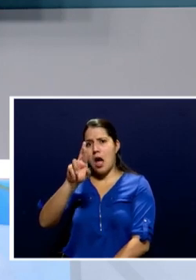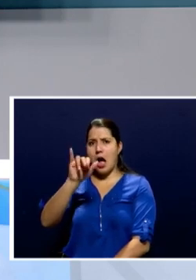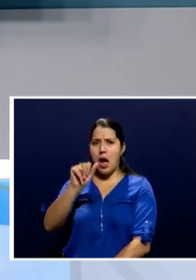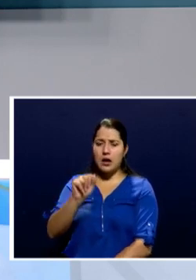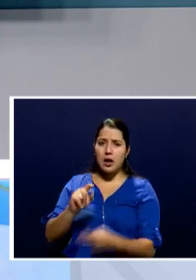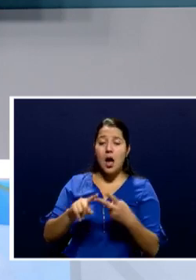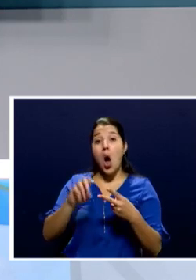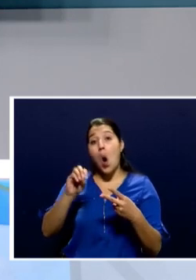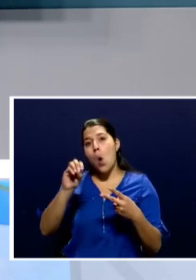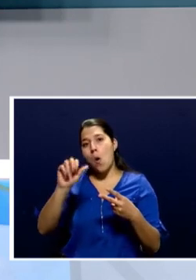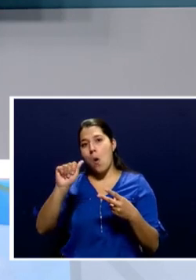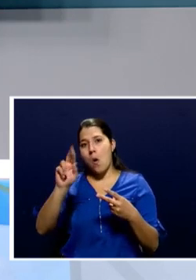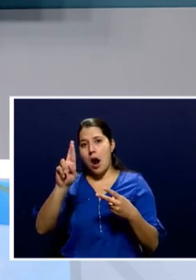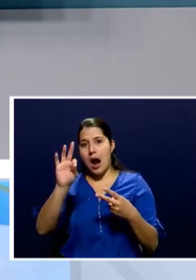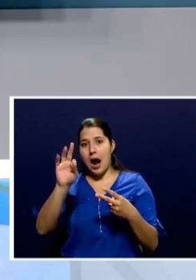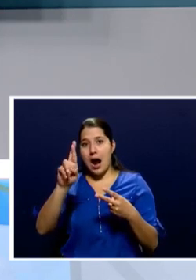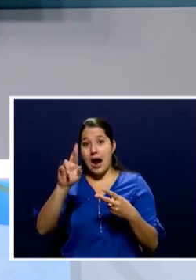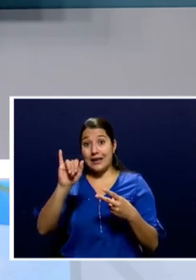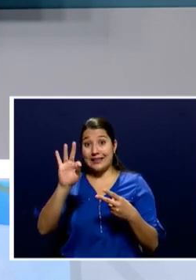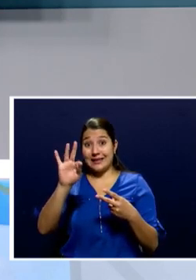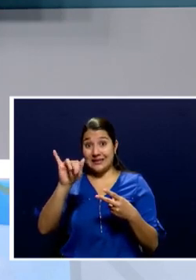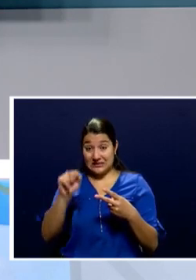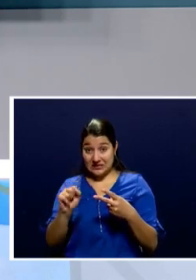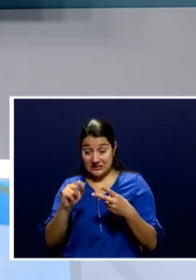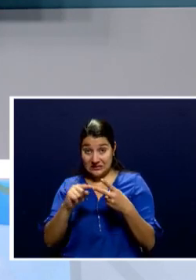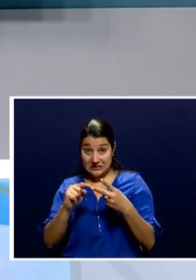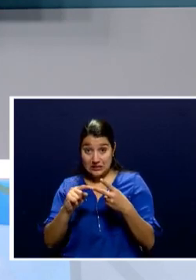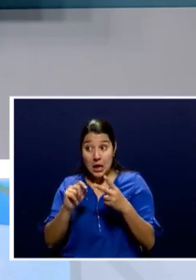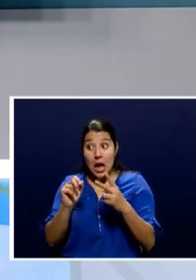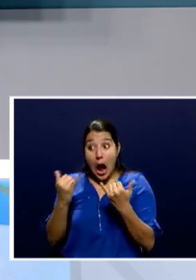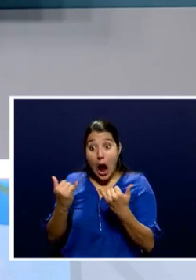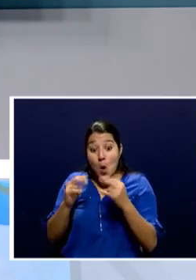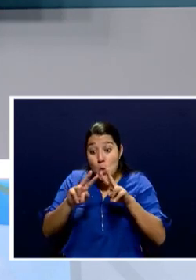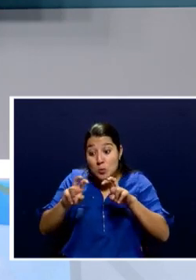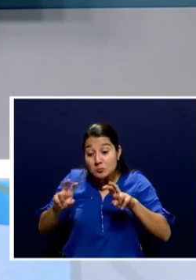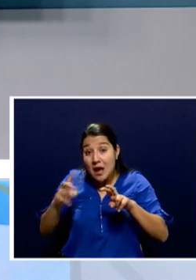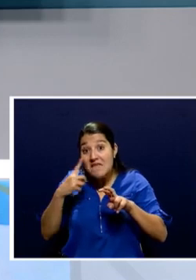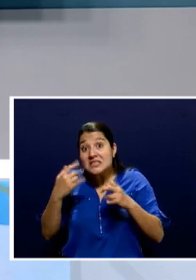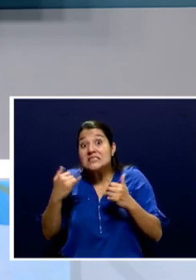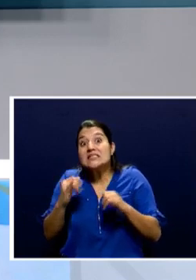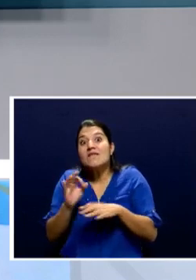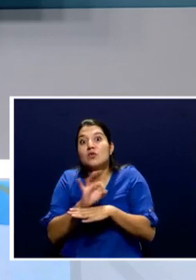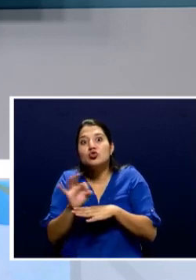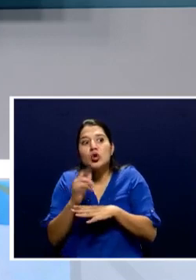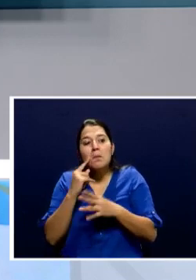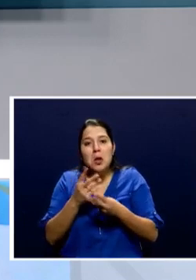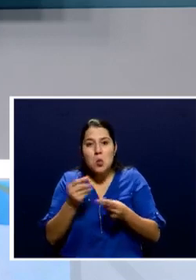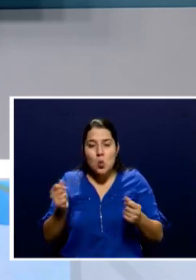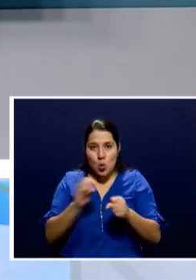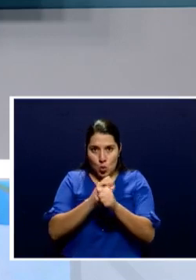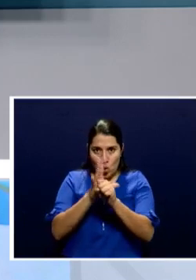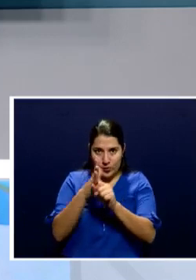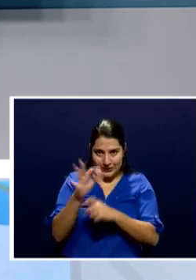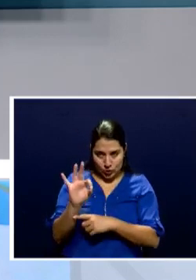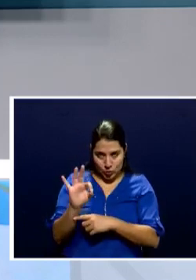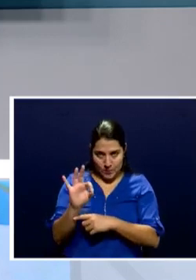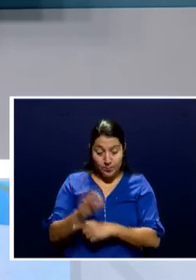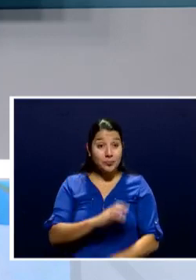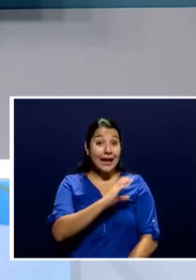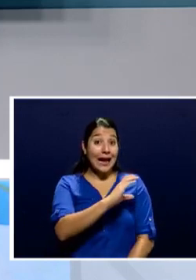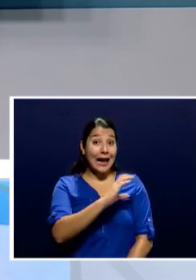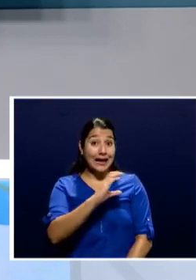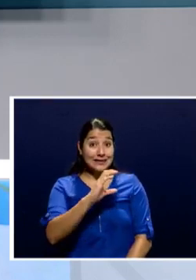analizado en el mundo como una posible cura o tratamiento para el COVID-19. La Caja del Seguro